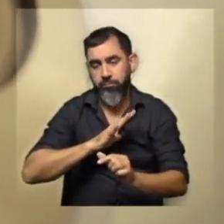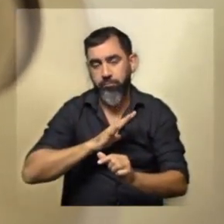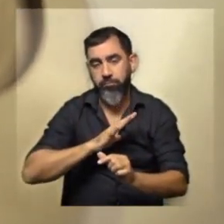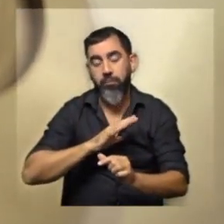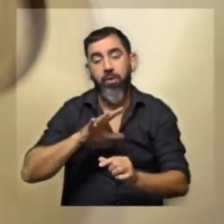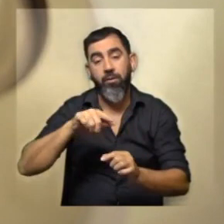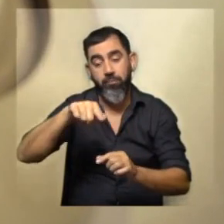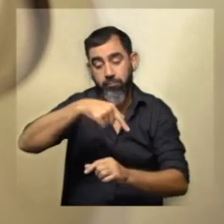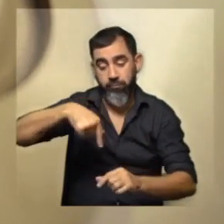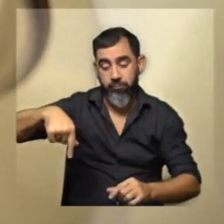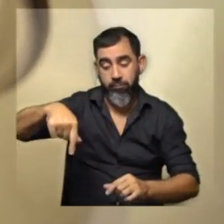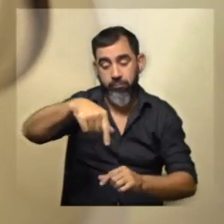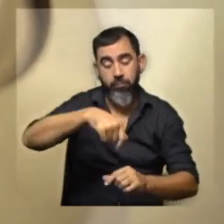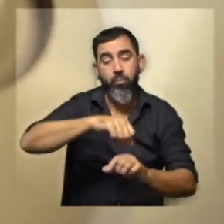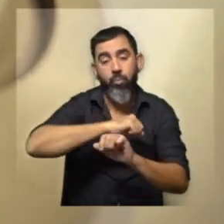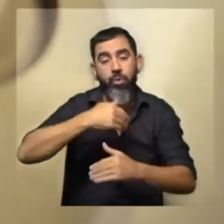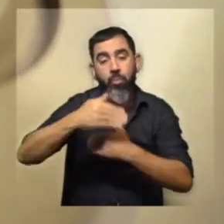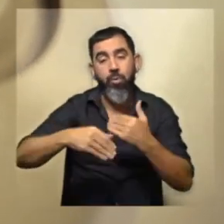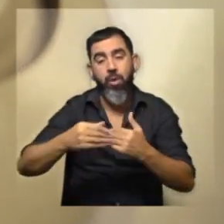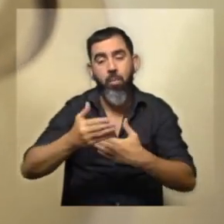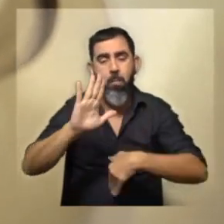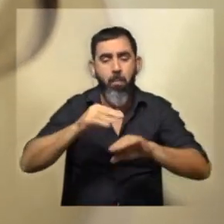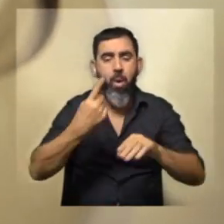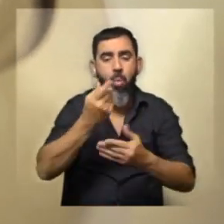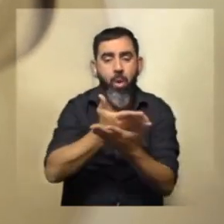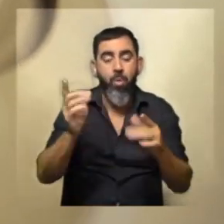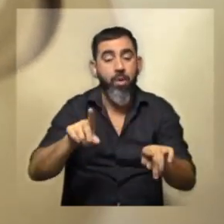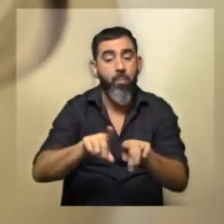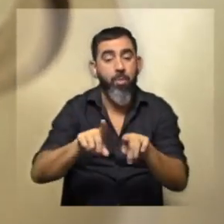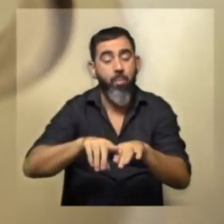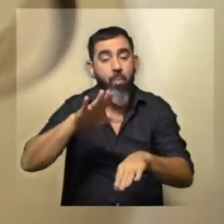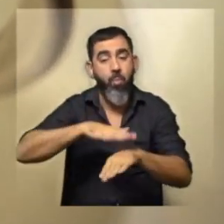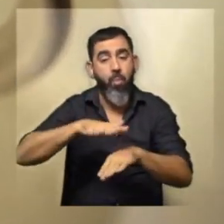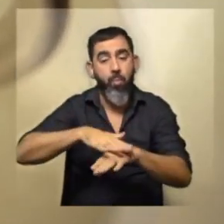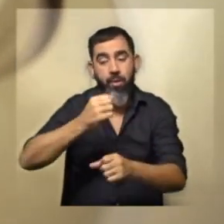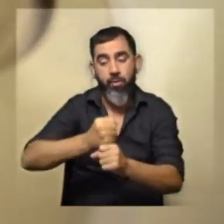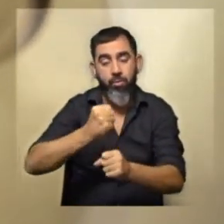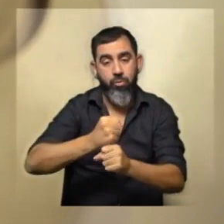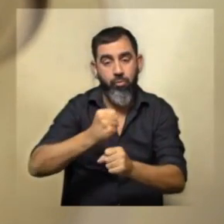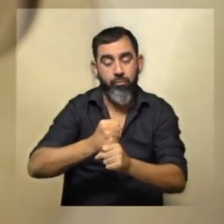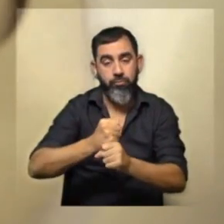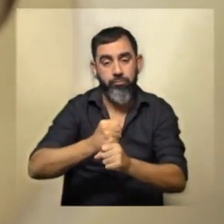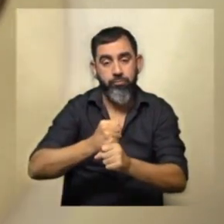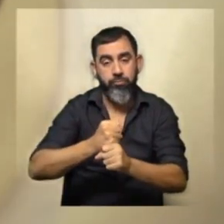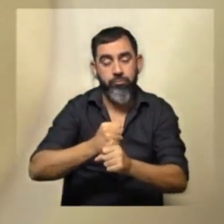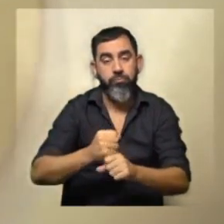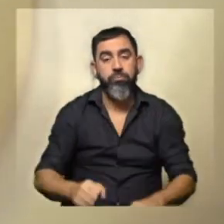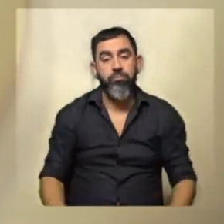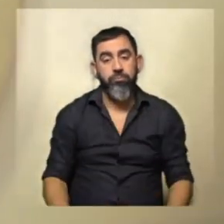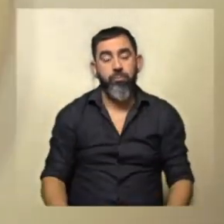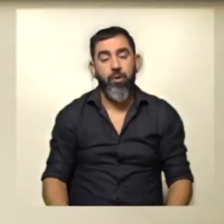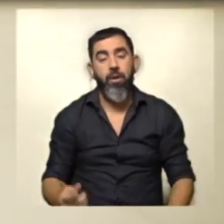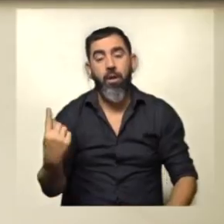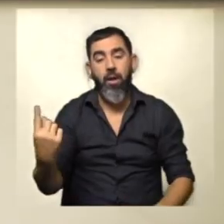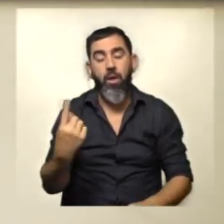del carrusel que permite procesar más de una muestra en el mismo espacio de trabajo, digamos, ¿no? Más allá de que todos los equipos